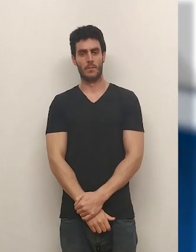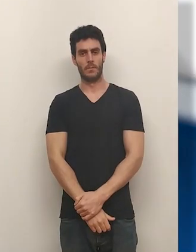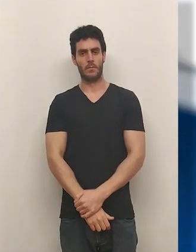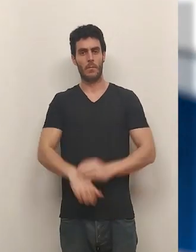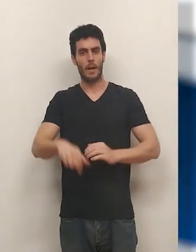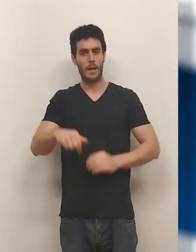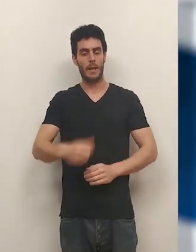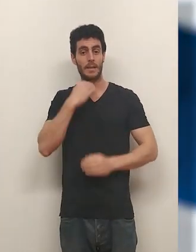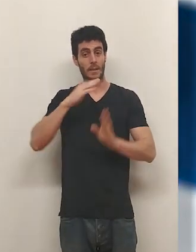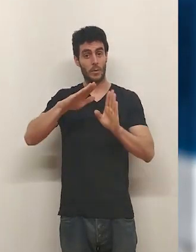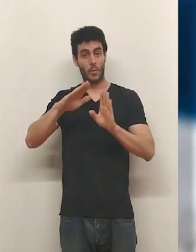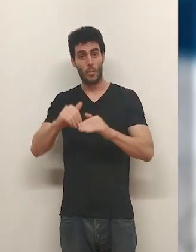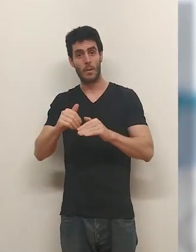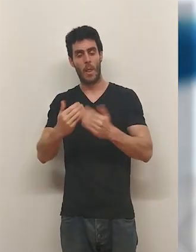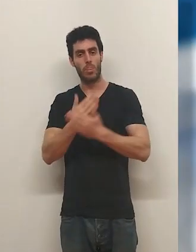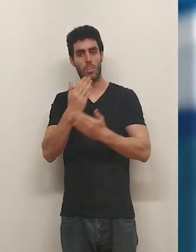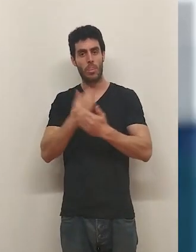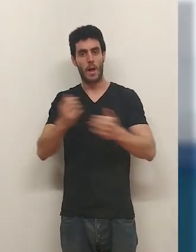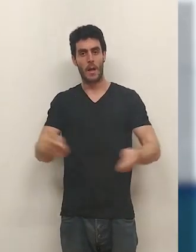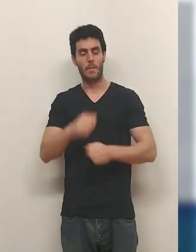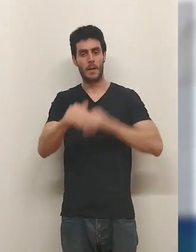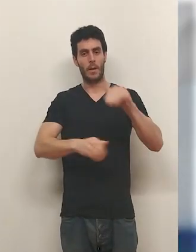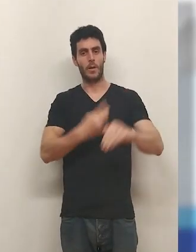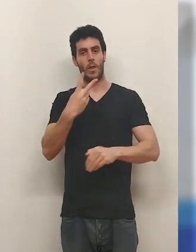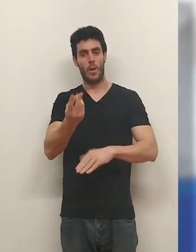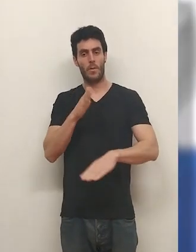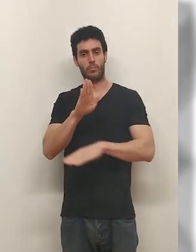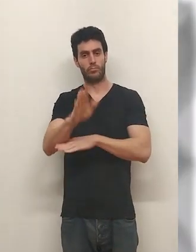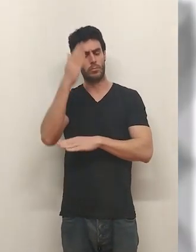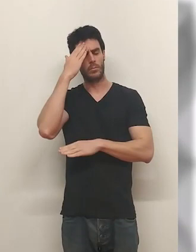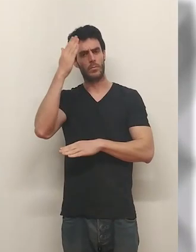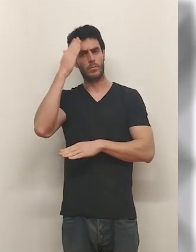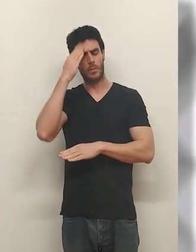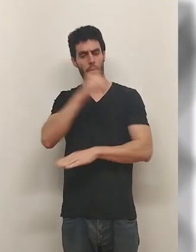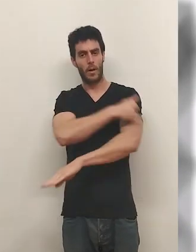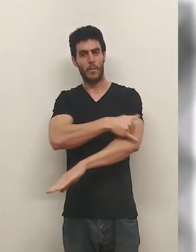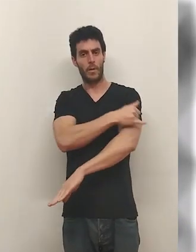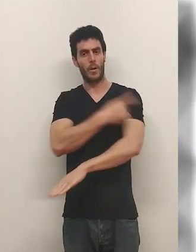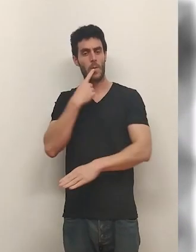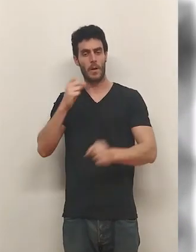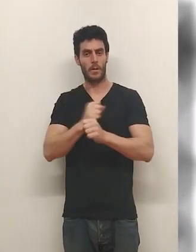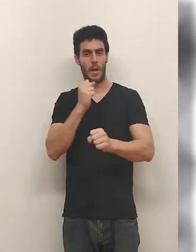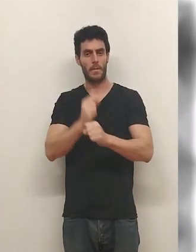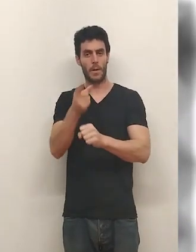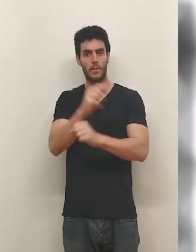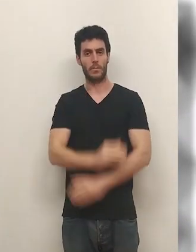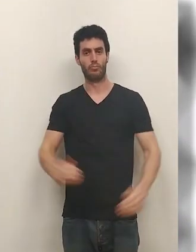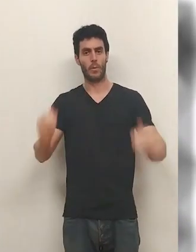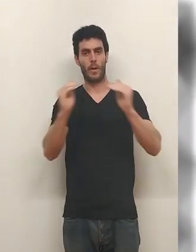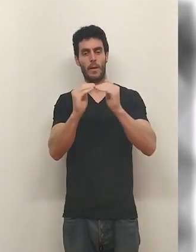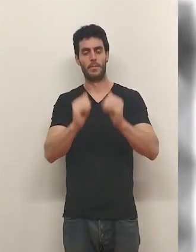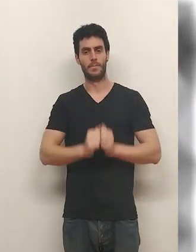Y en esta penúltima jornada de la campaña electoral, los dos principales candidatos al gobierno de La Rioja han hablado de empleo y de igualdad.